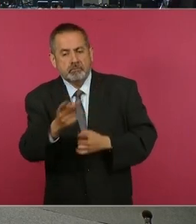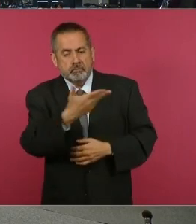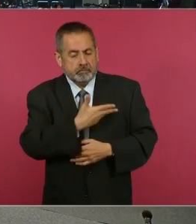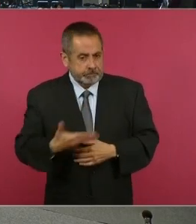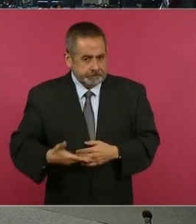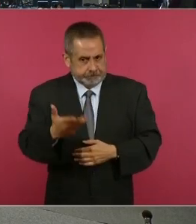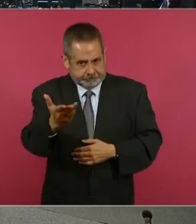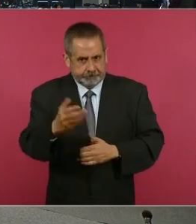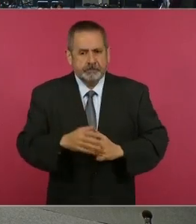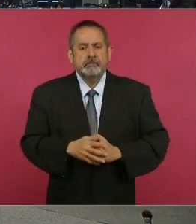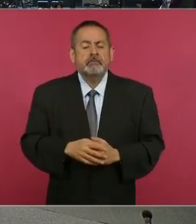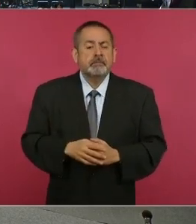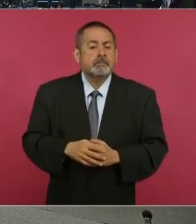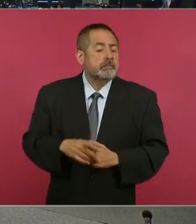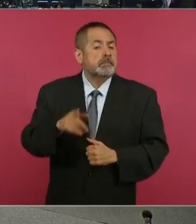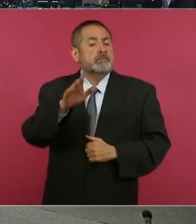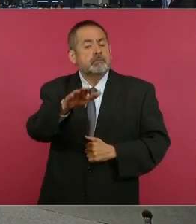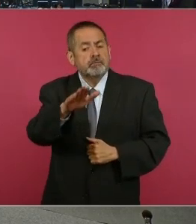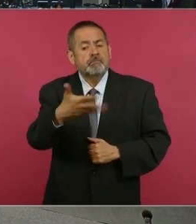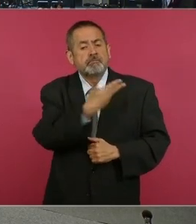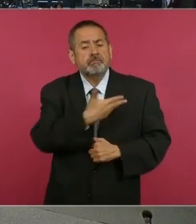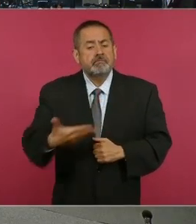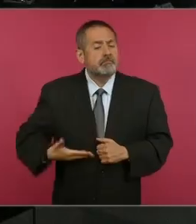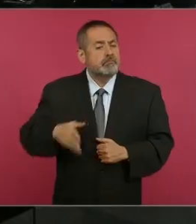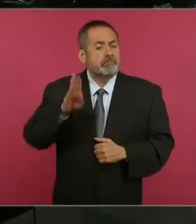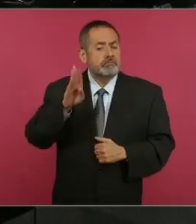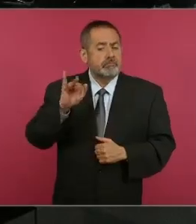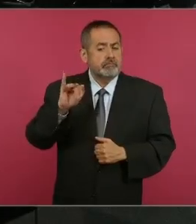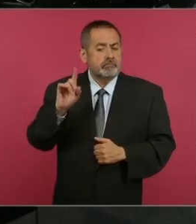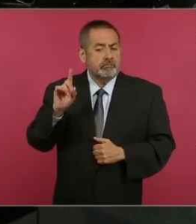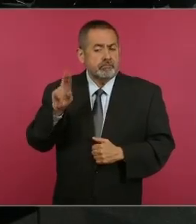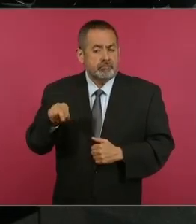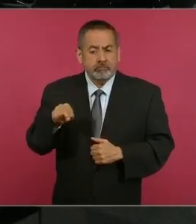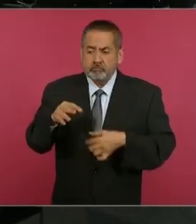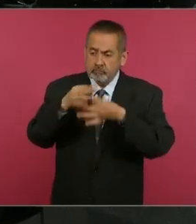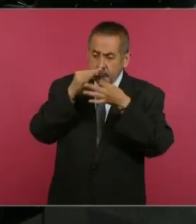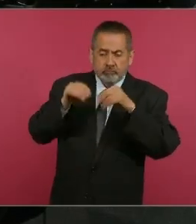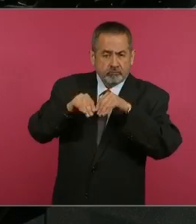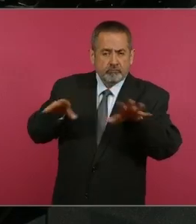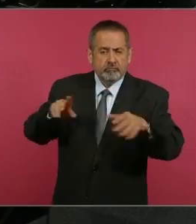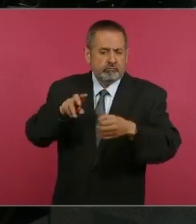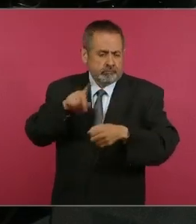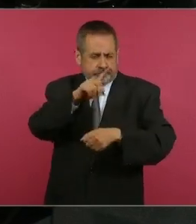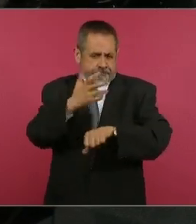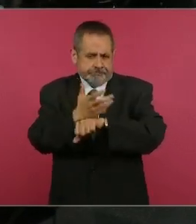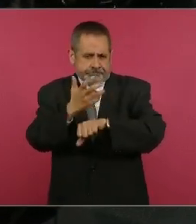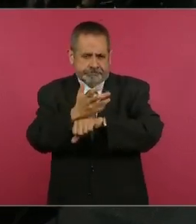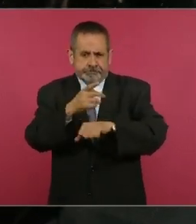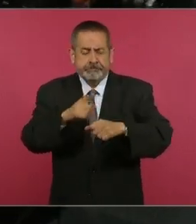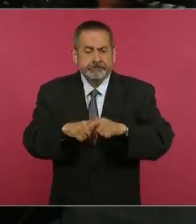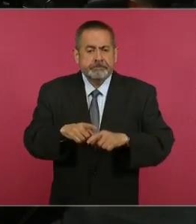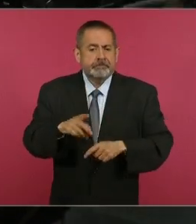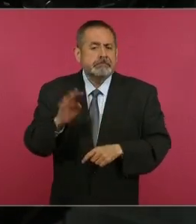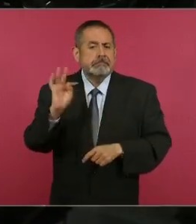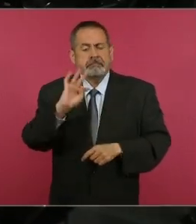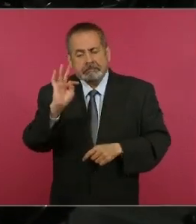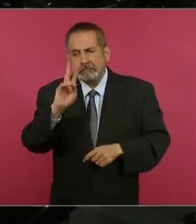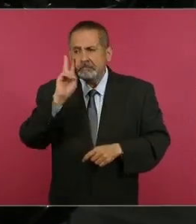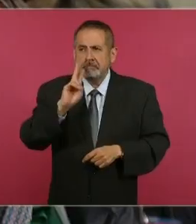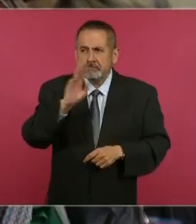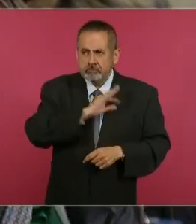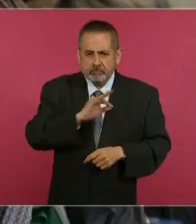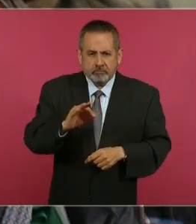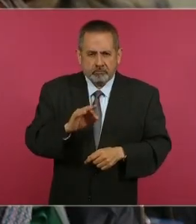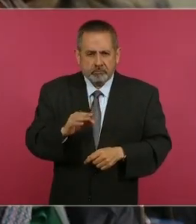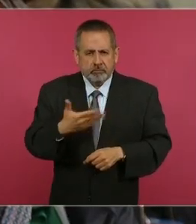el presidente Joe Biden dijo a los medios de comunicación en Estados Unidos que hay posibilidades de que